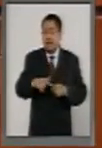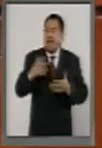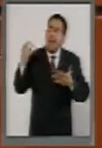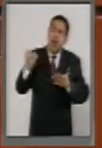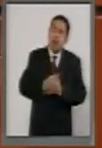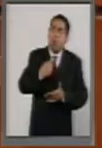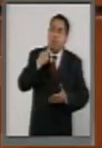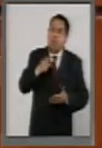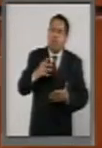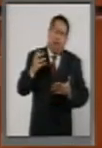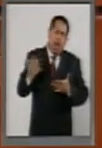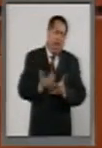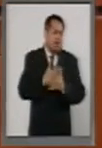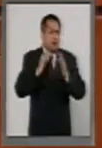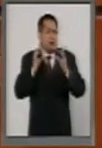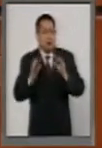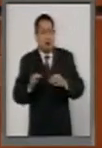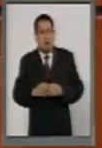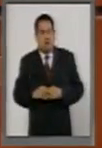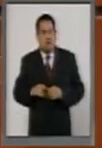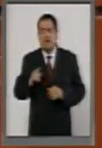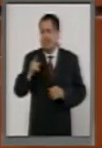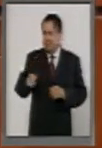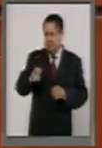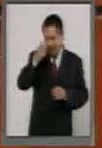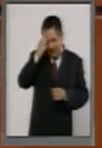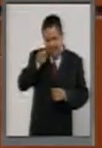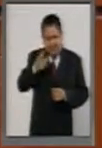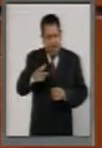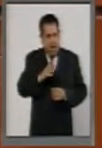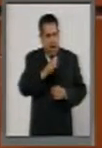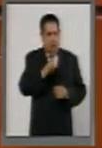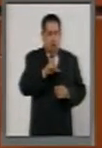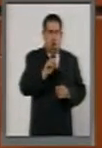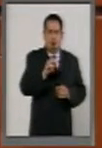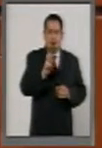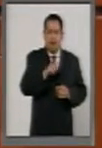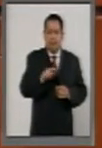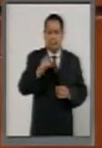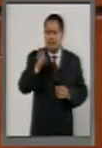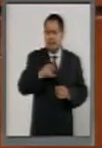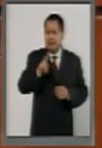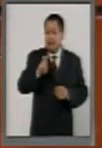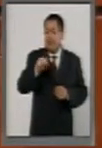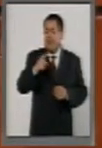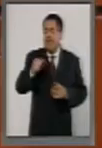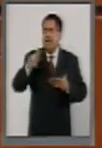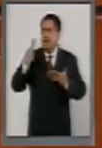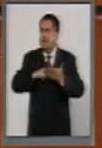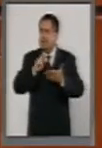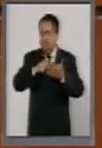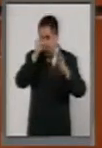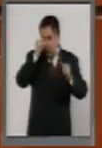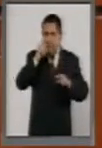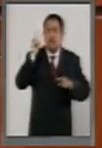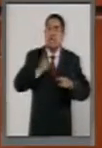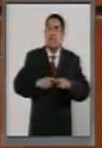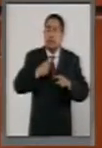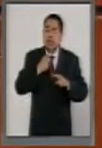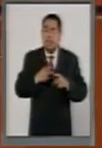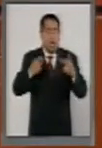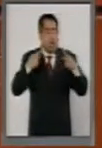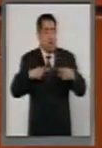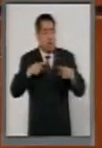que derivó en el conocido Acuerdo López-Venegas, el cual permite que toda persona que